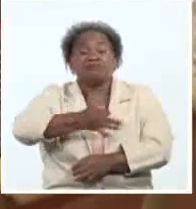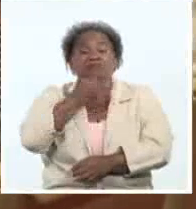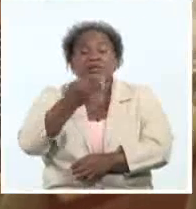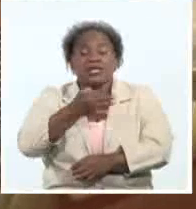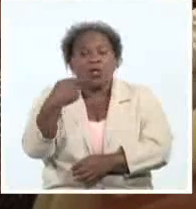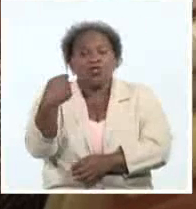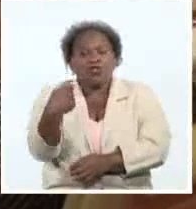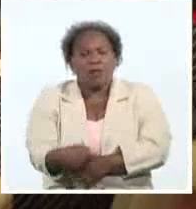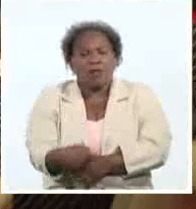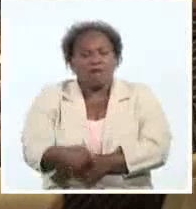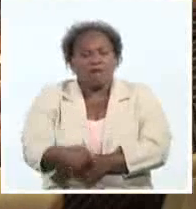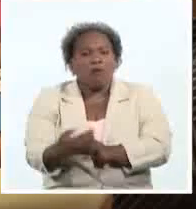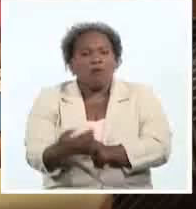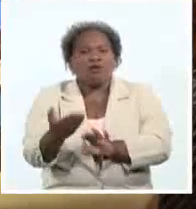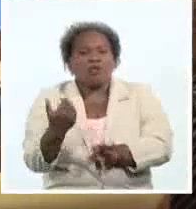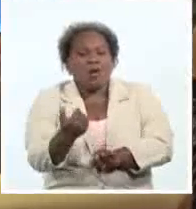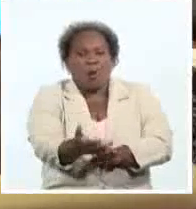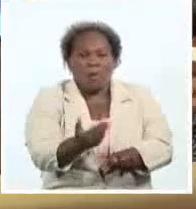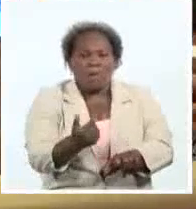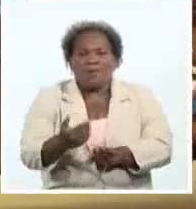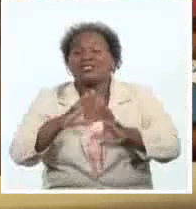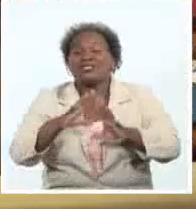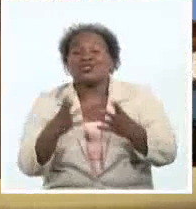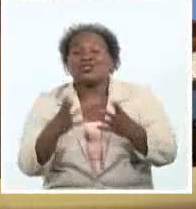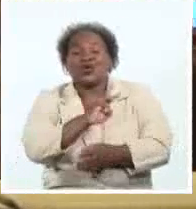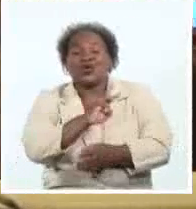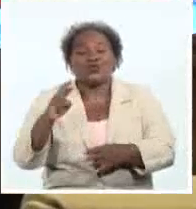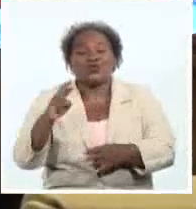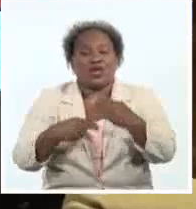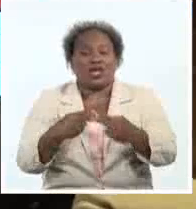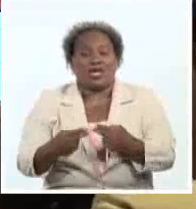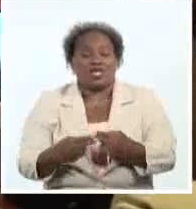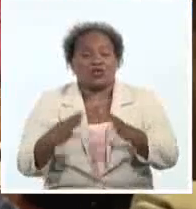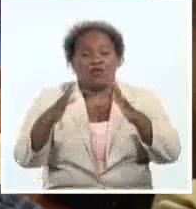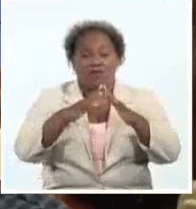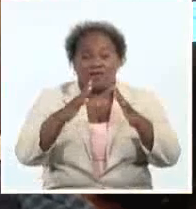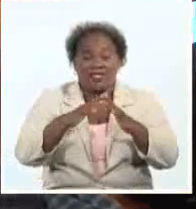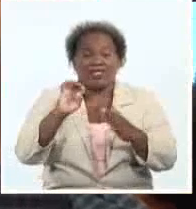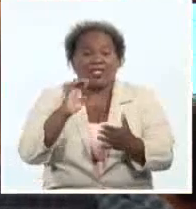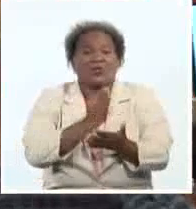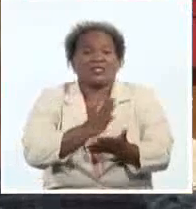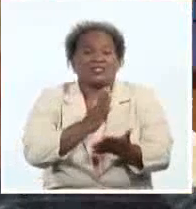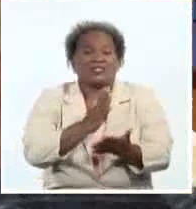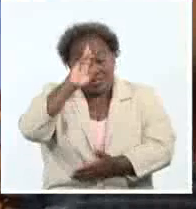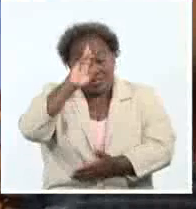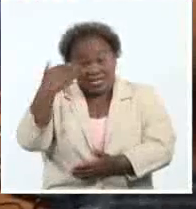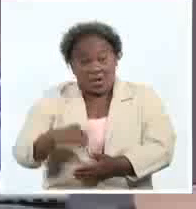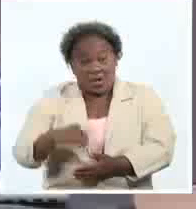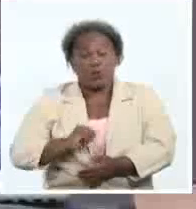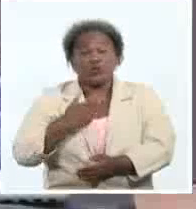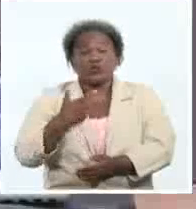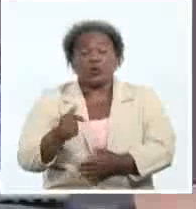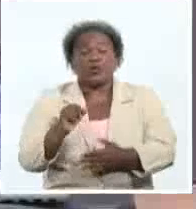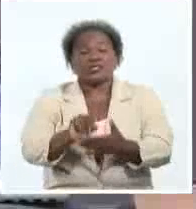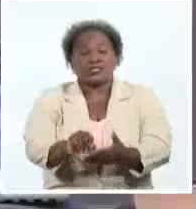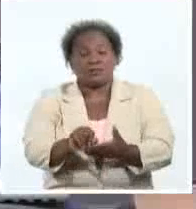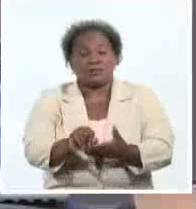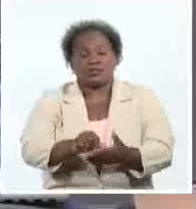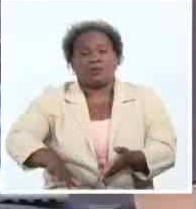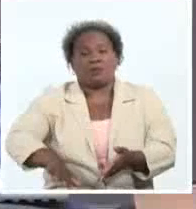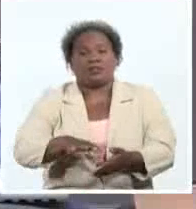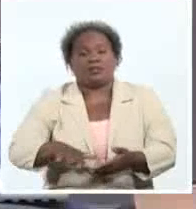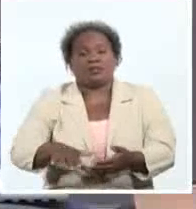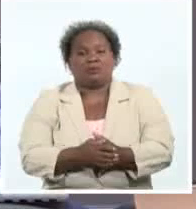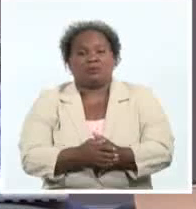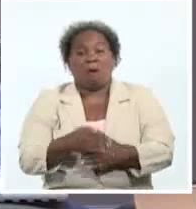recuperar todo lo que la revolución ha hecho por el campo, en vivienda, educación, salud, cultura y servicios básicos. En el proceso